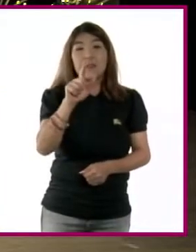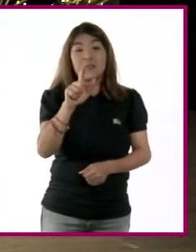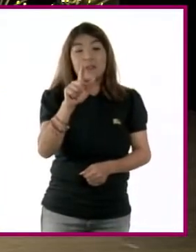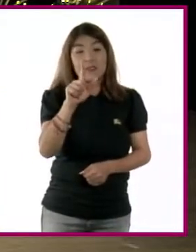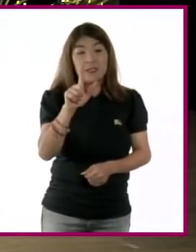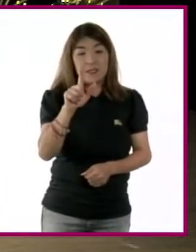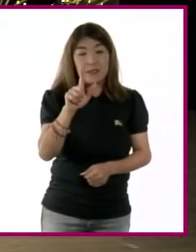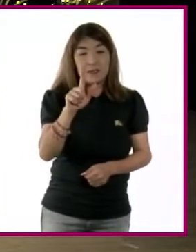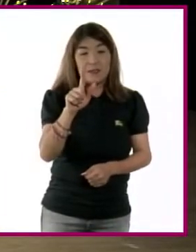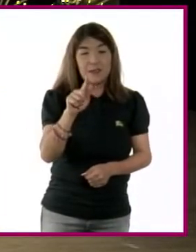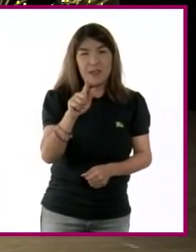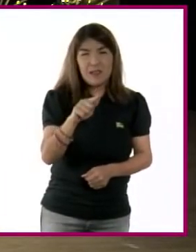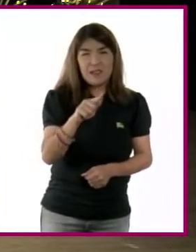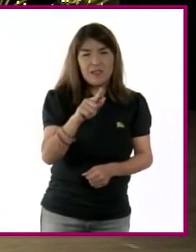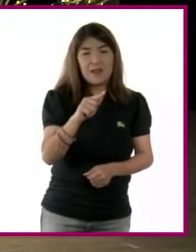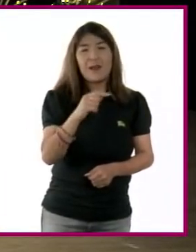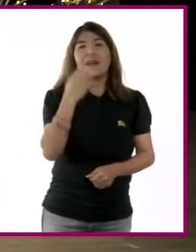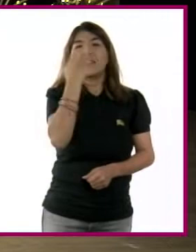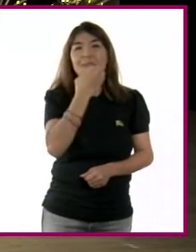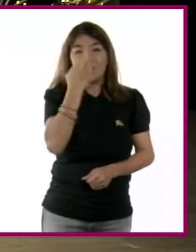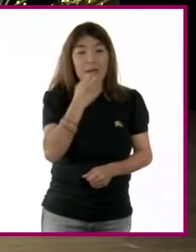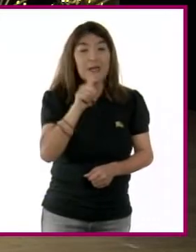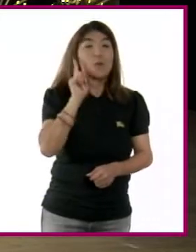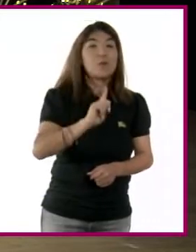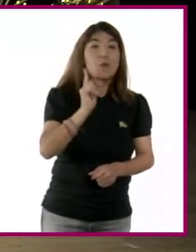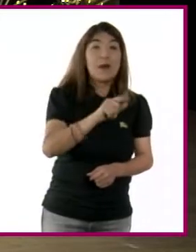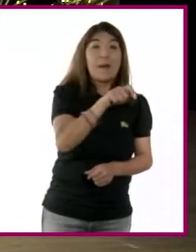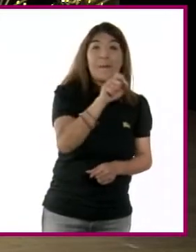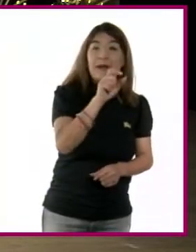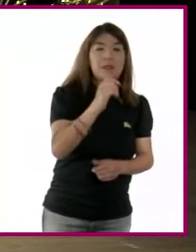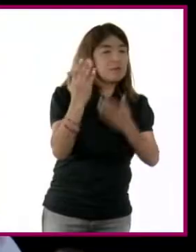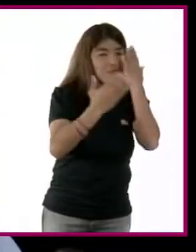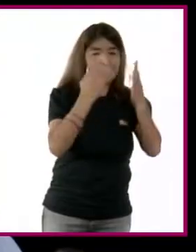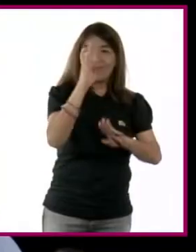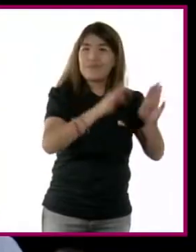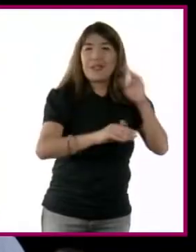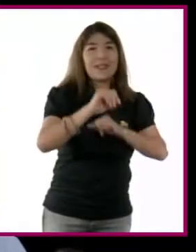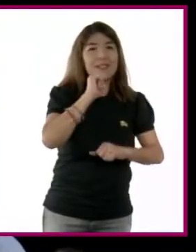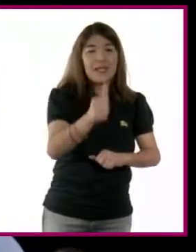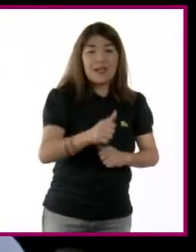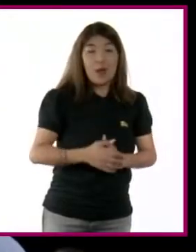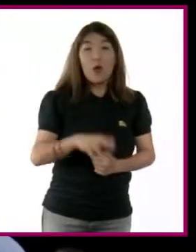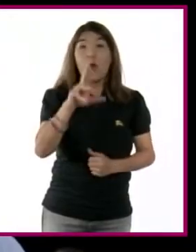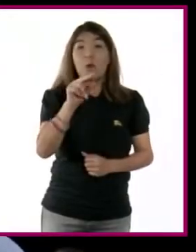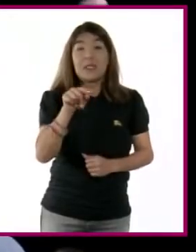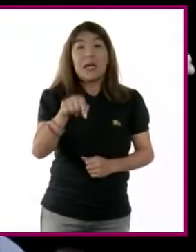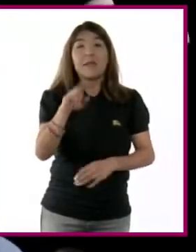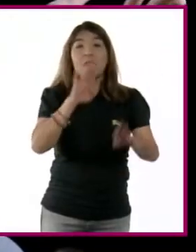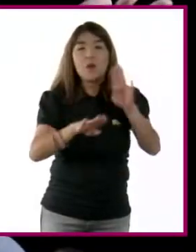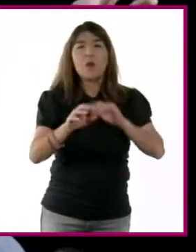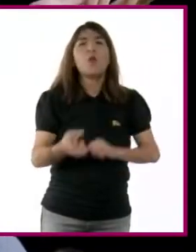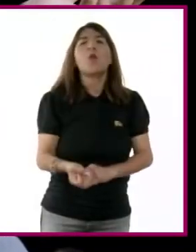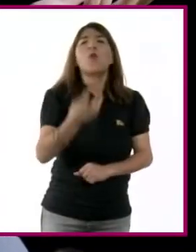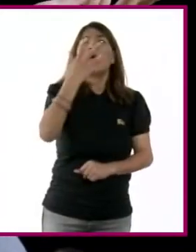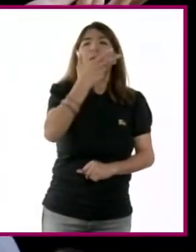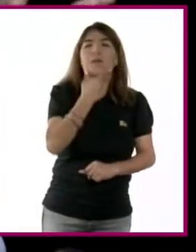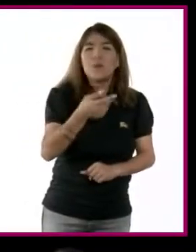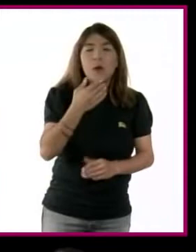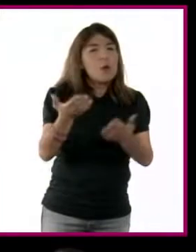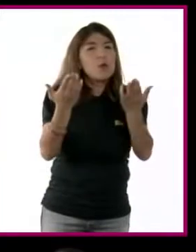estudian biología y 20 son mujeres que no estudian biología. ¿Cuántos hombres no estudian biología?